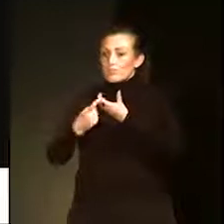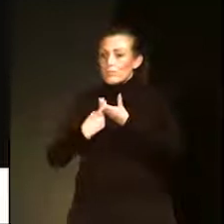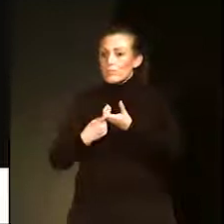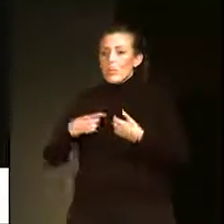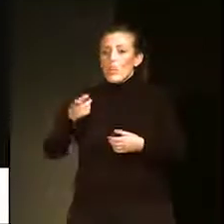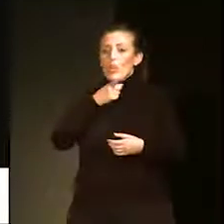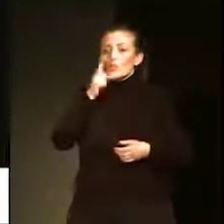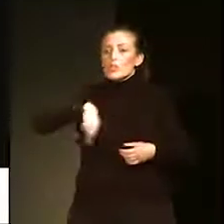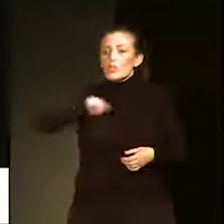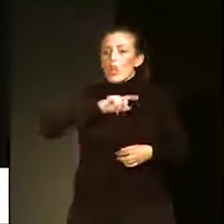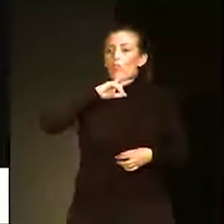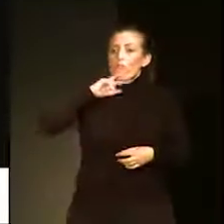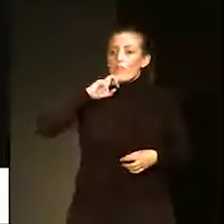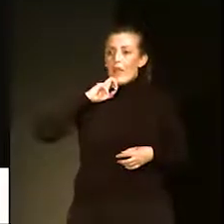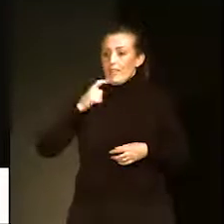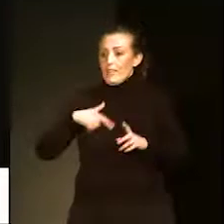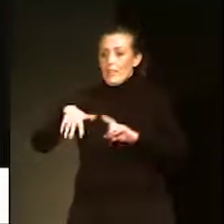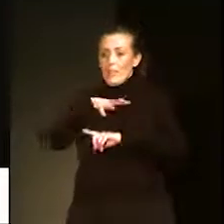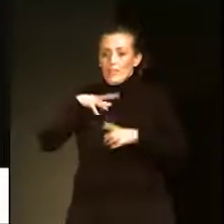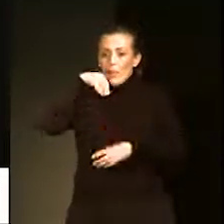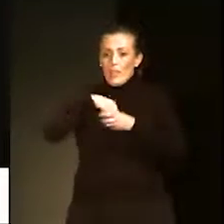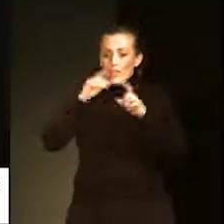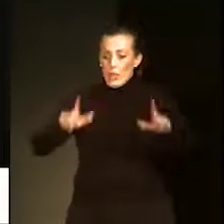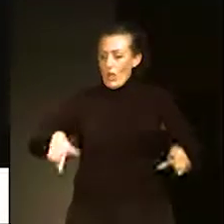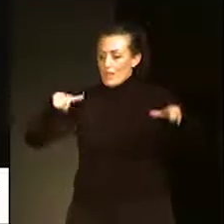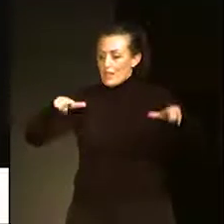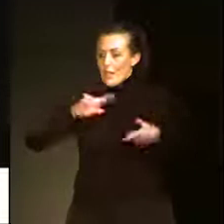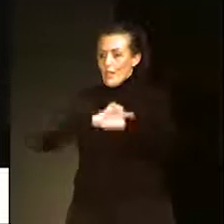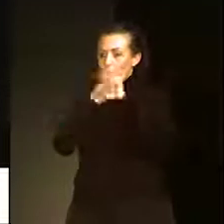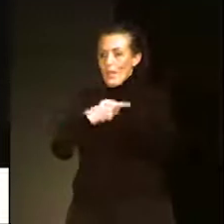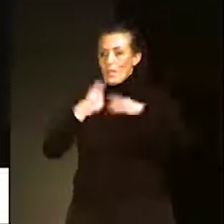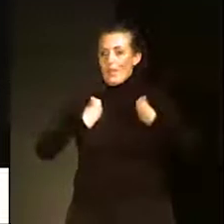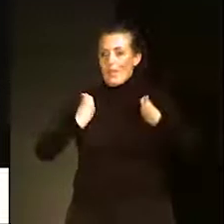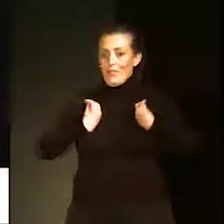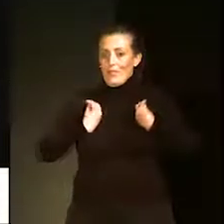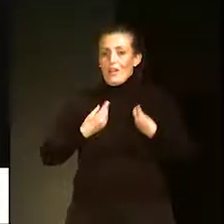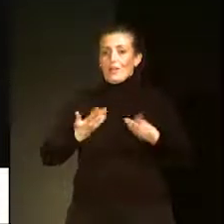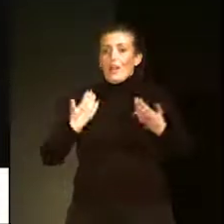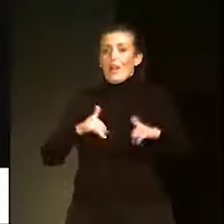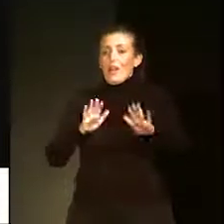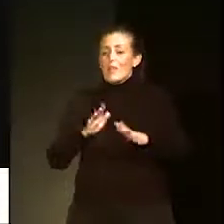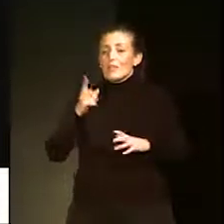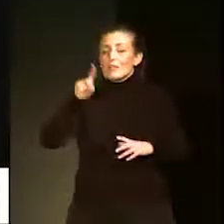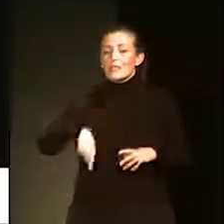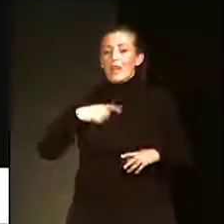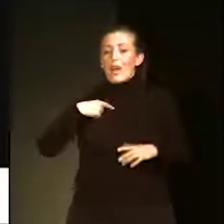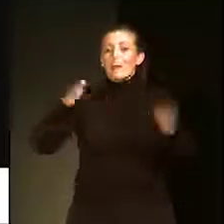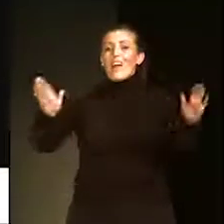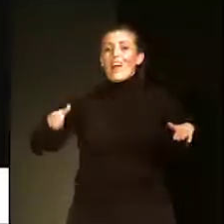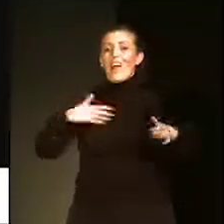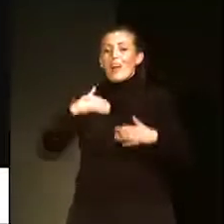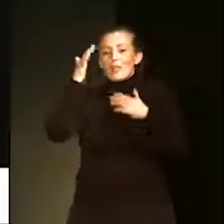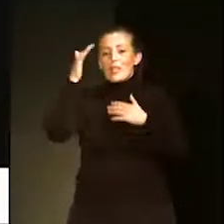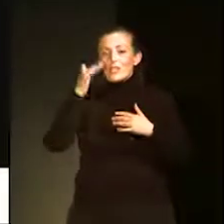somos válidos y válidas en torno a un escenario que nos cambia la vida, pero sobre todo que nos da ala para soñar, porque por